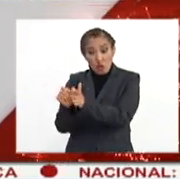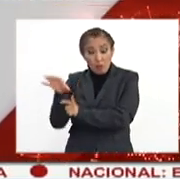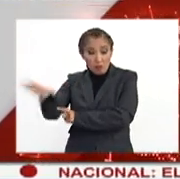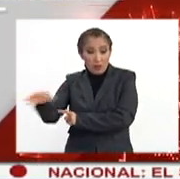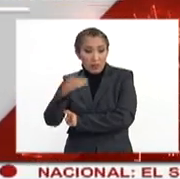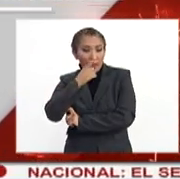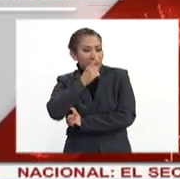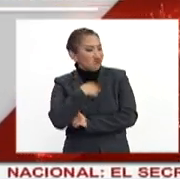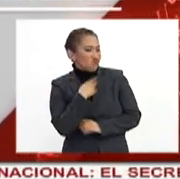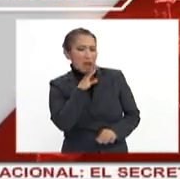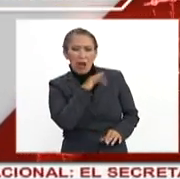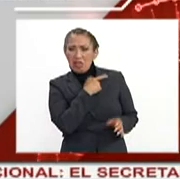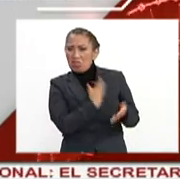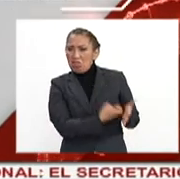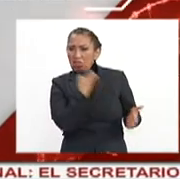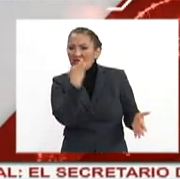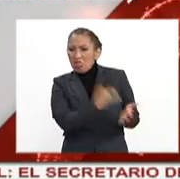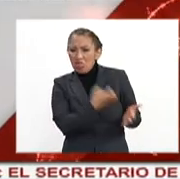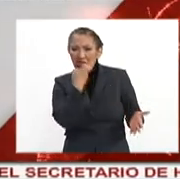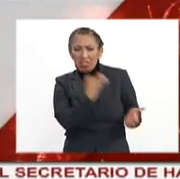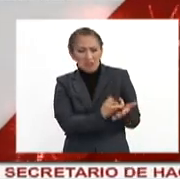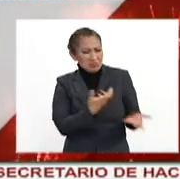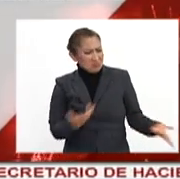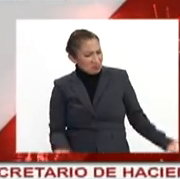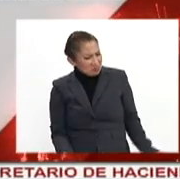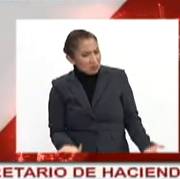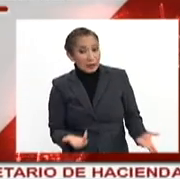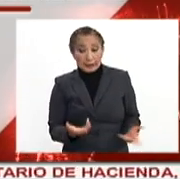pues descalificaciones,